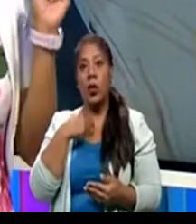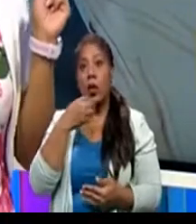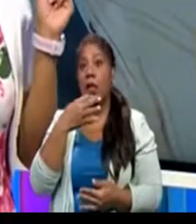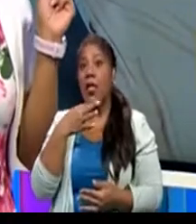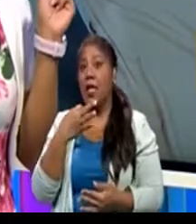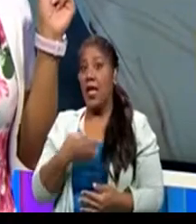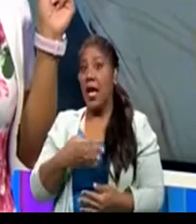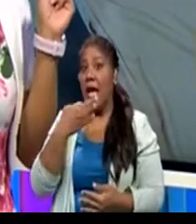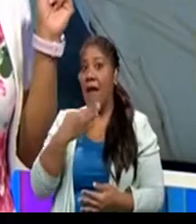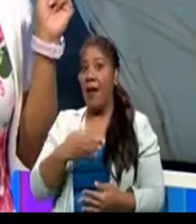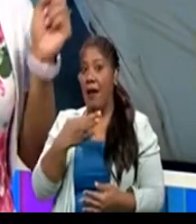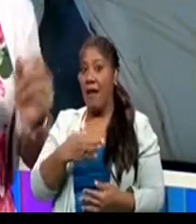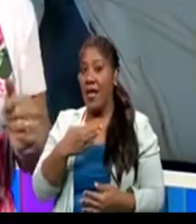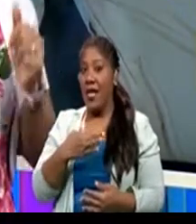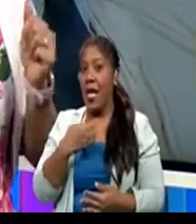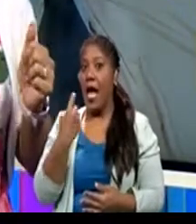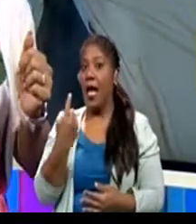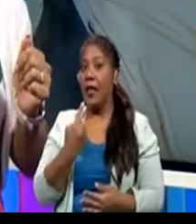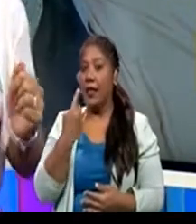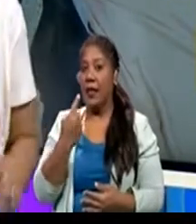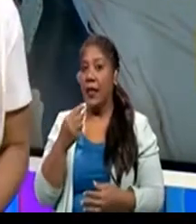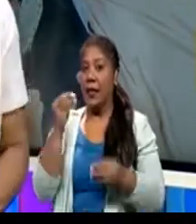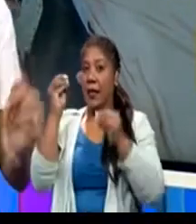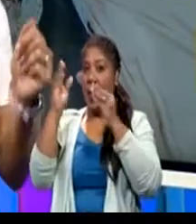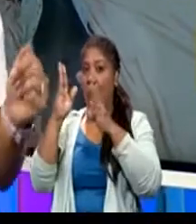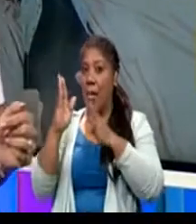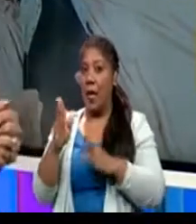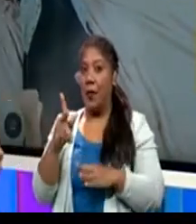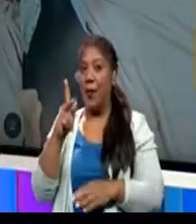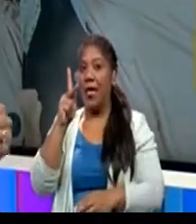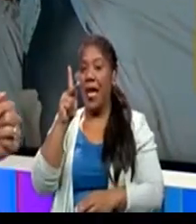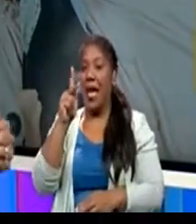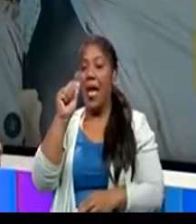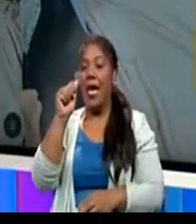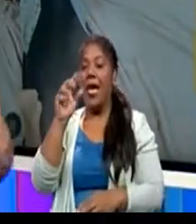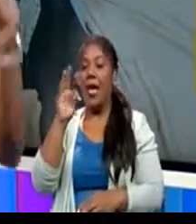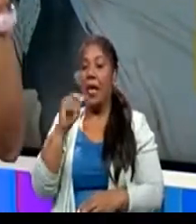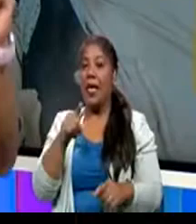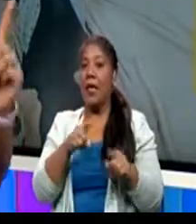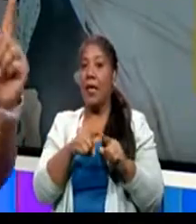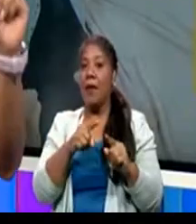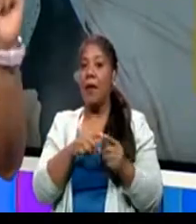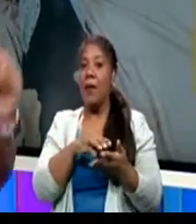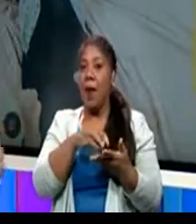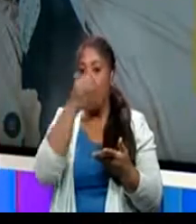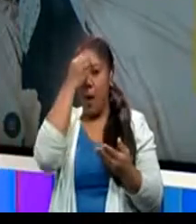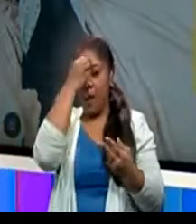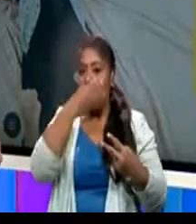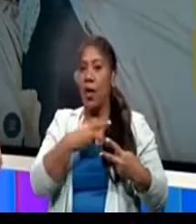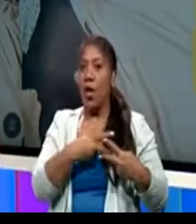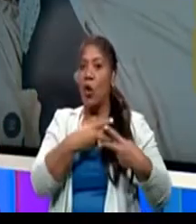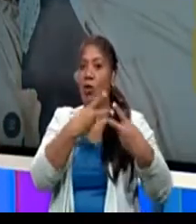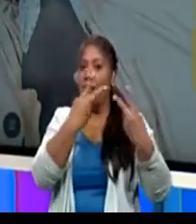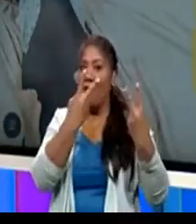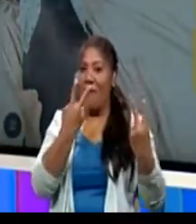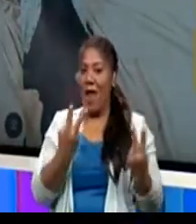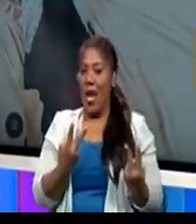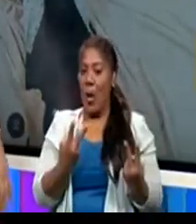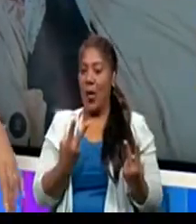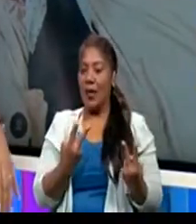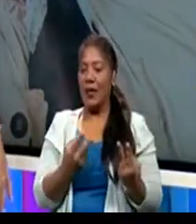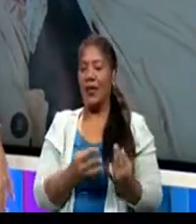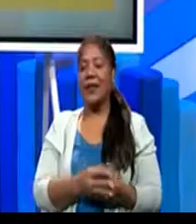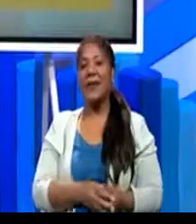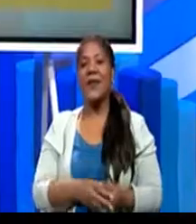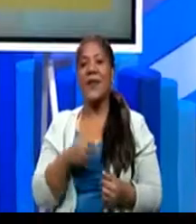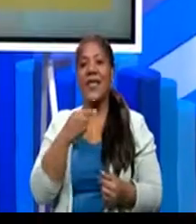sincero, recuérdenlo. Aquí con la maestra Katia vamos a aprender muchos valores, muchos valores. Vamos a